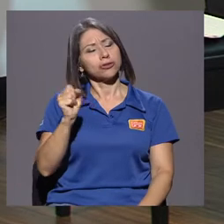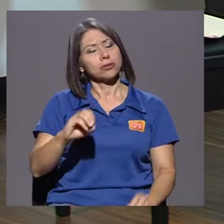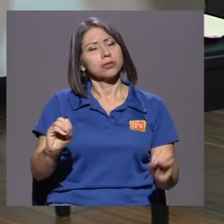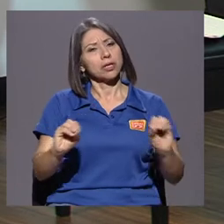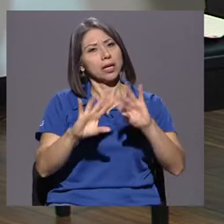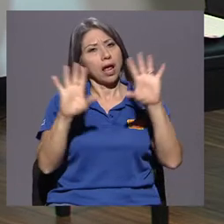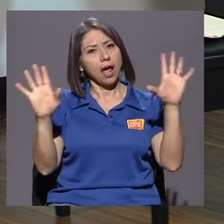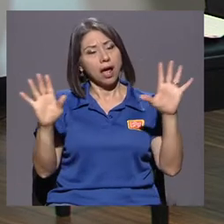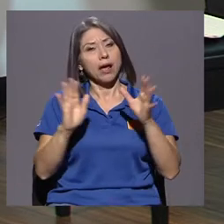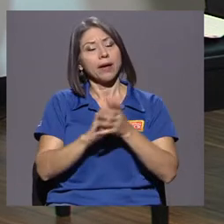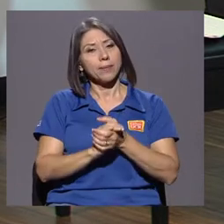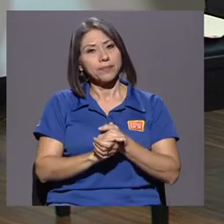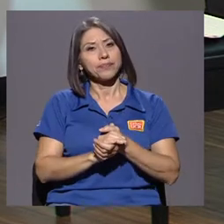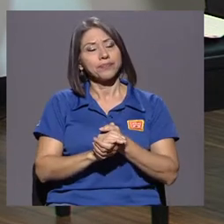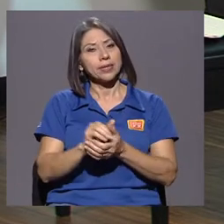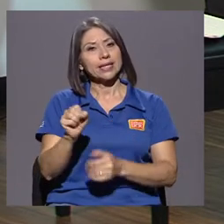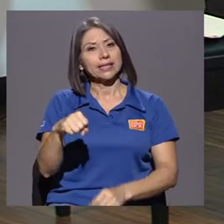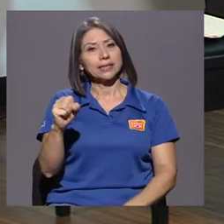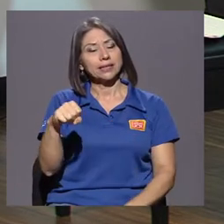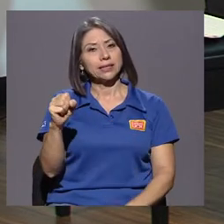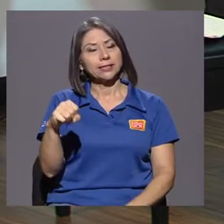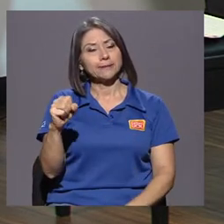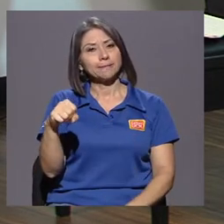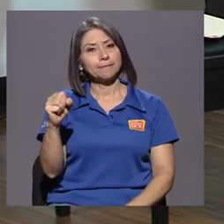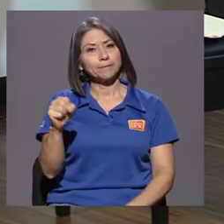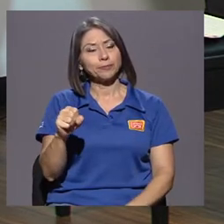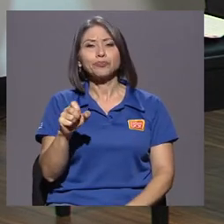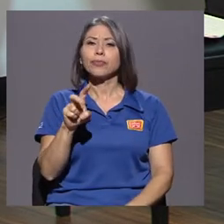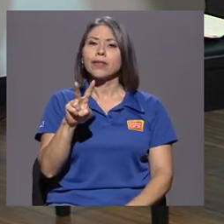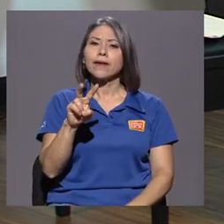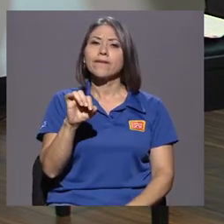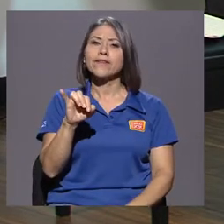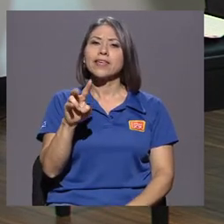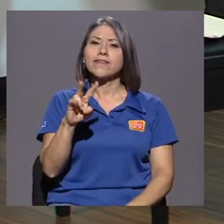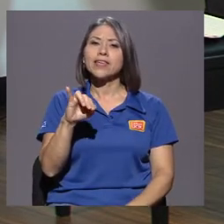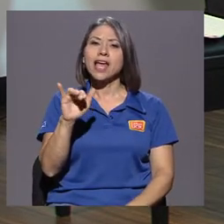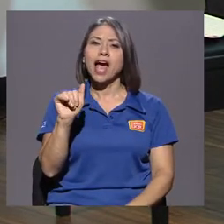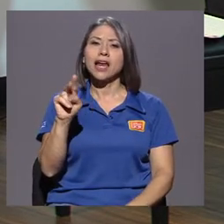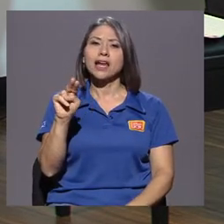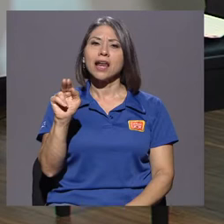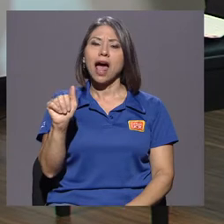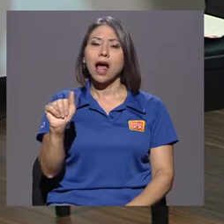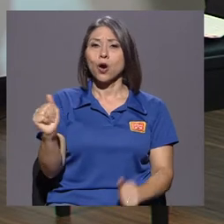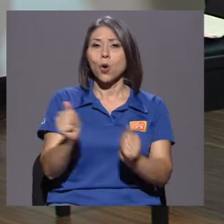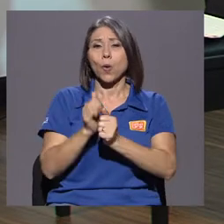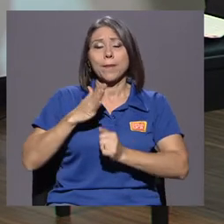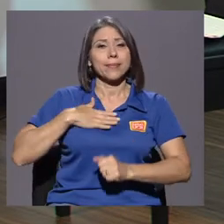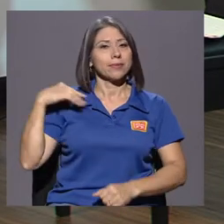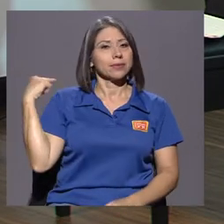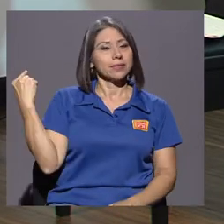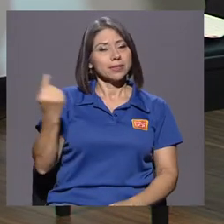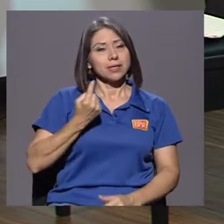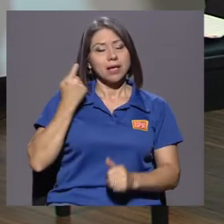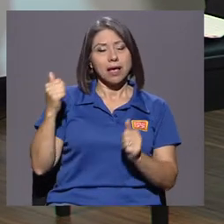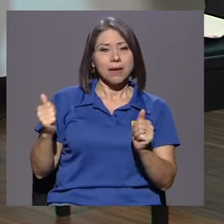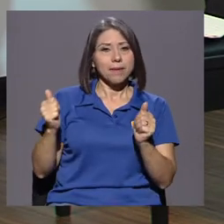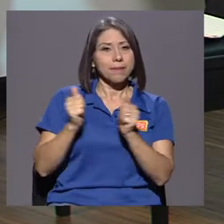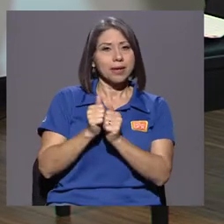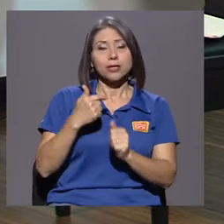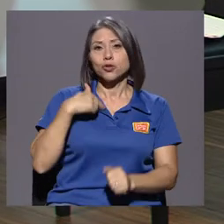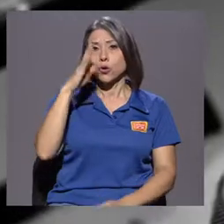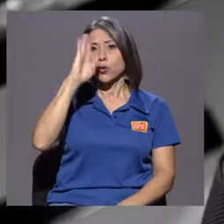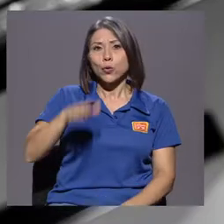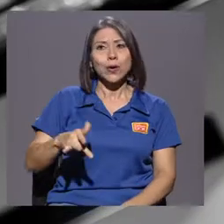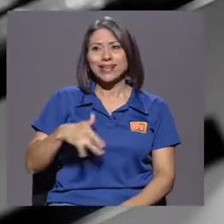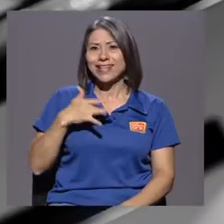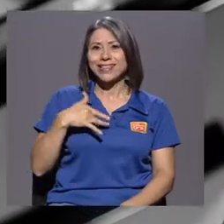sí sí claro sí sí sí sí viviana ha estado conmigo siempre yo nunca la he sentido nunca le he sentido